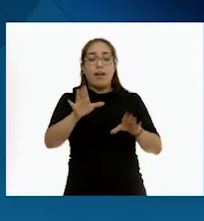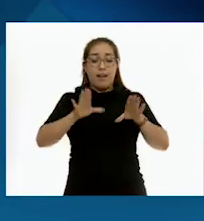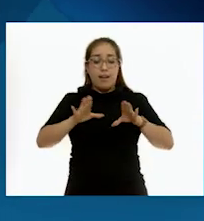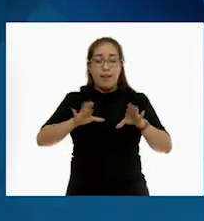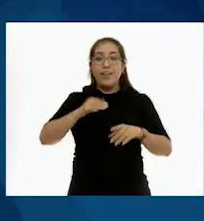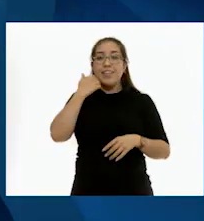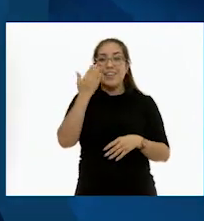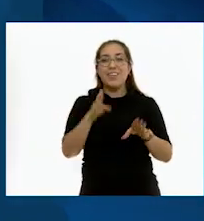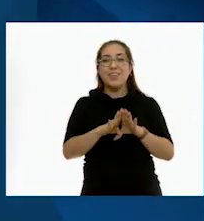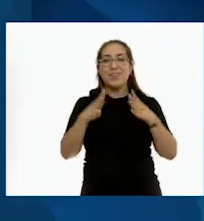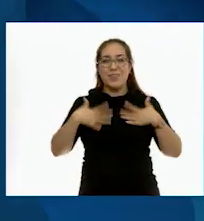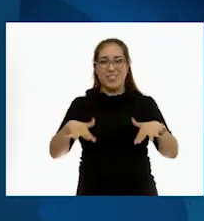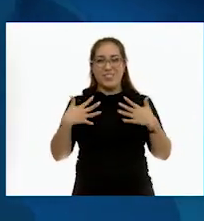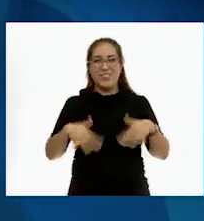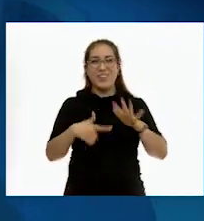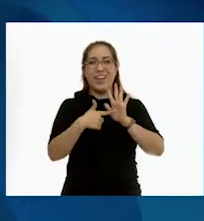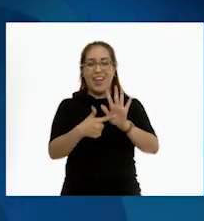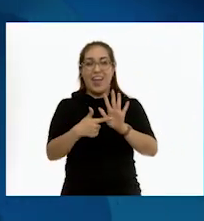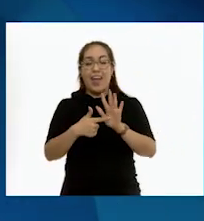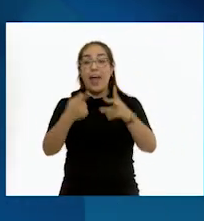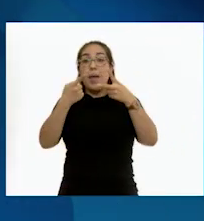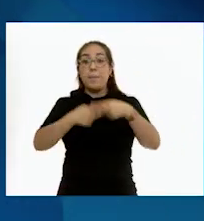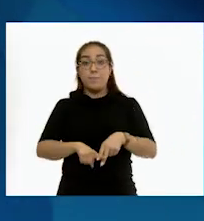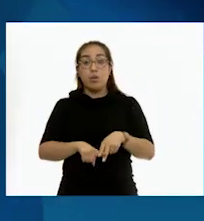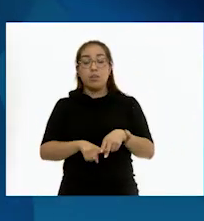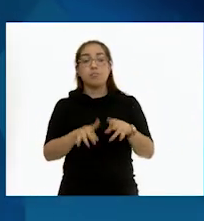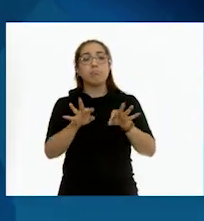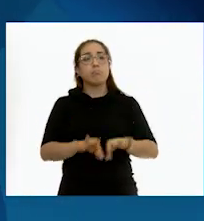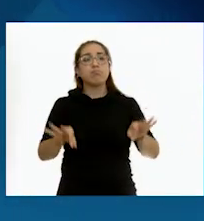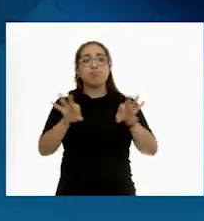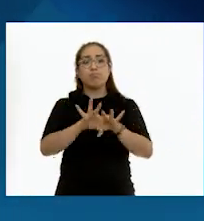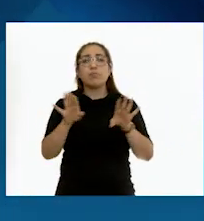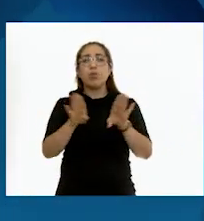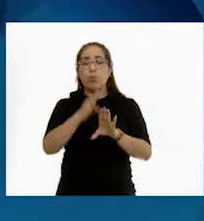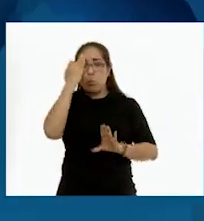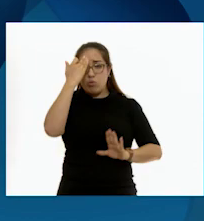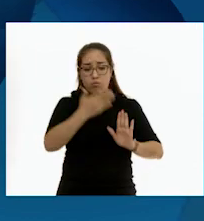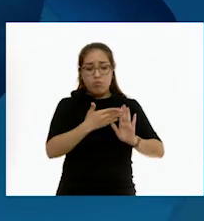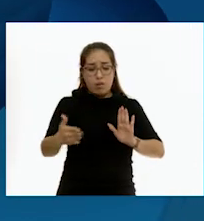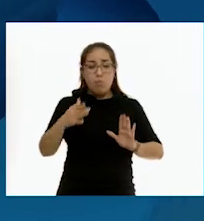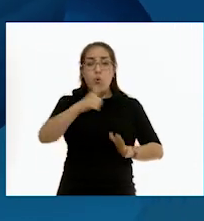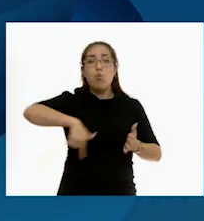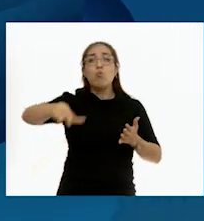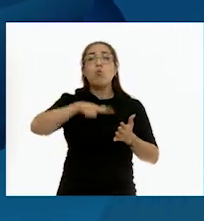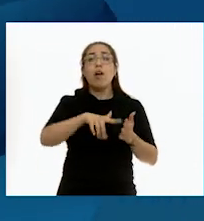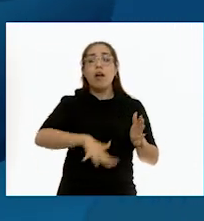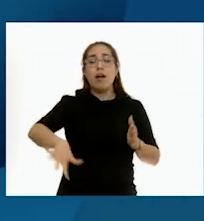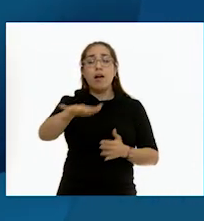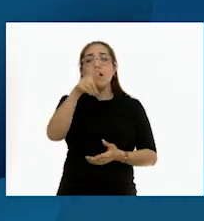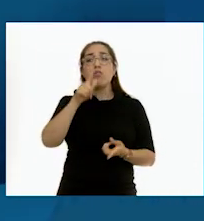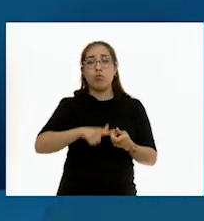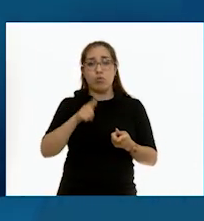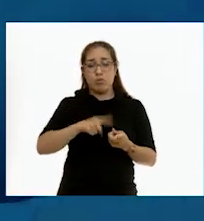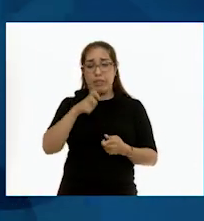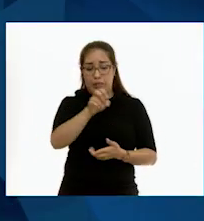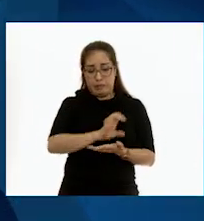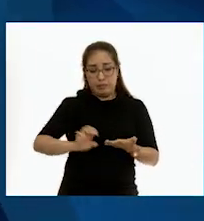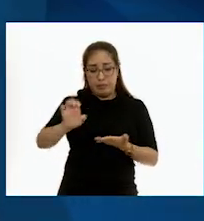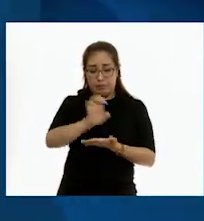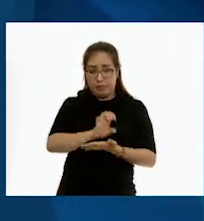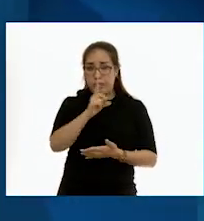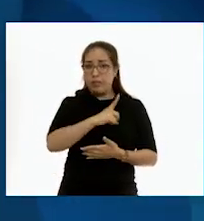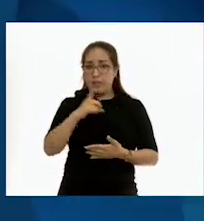vestuario, partiendo siempre de la época y el lugar en que se desarrollarán las distintas escenas. También